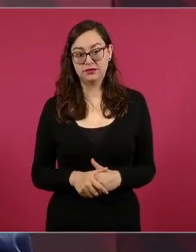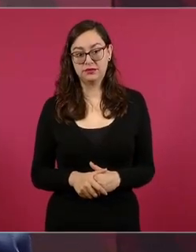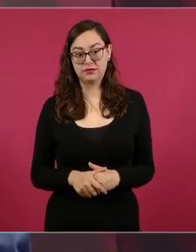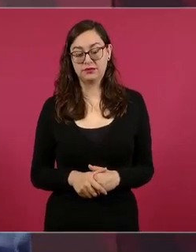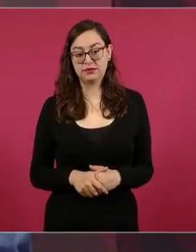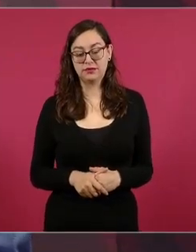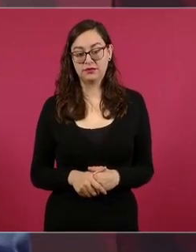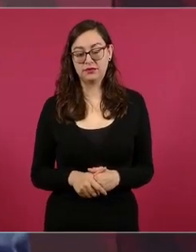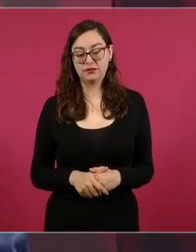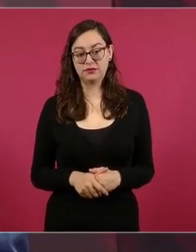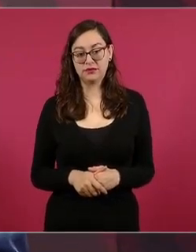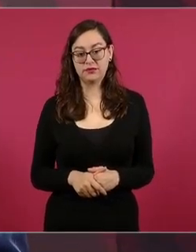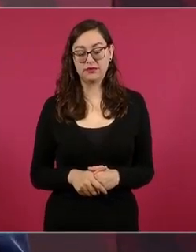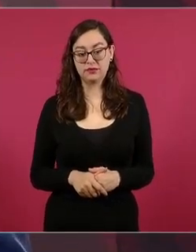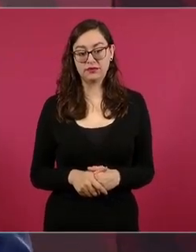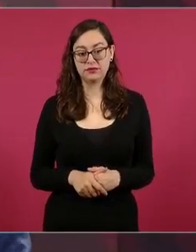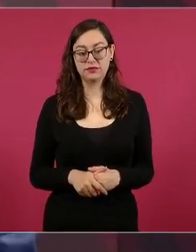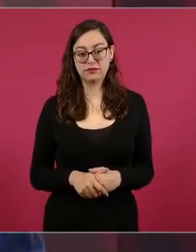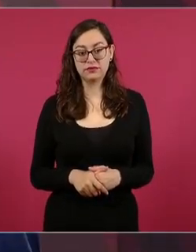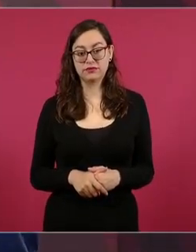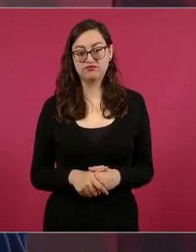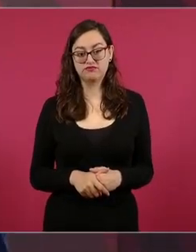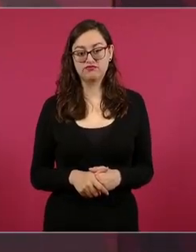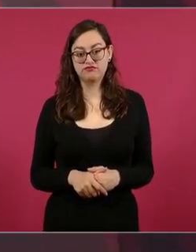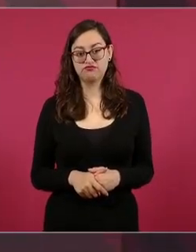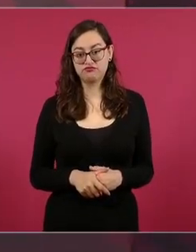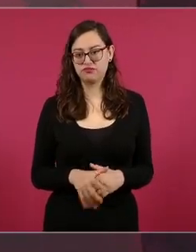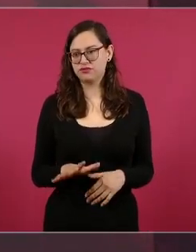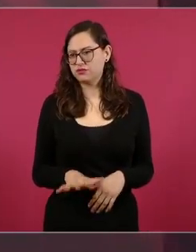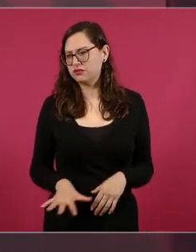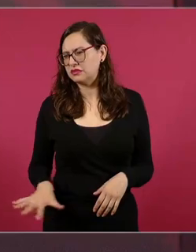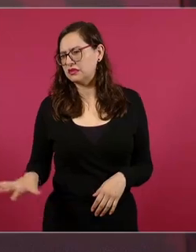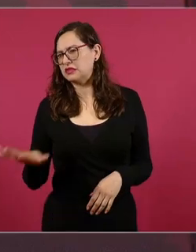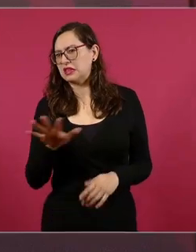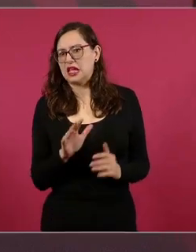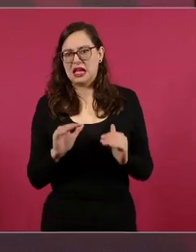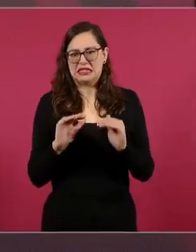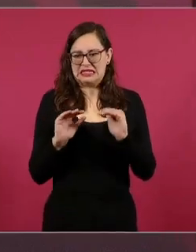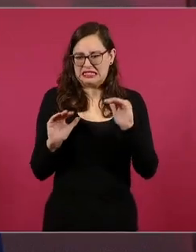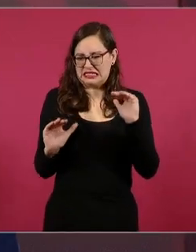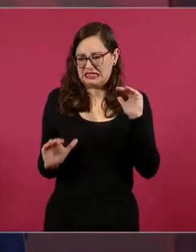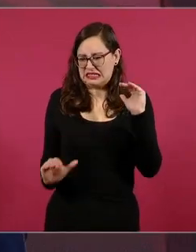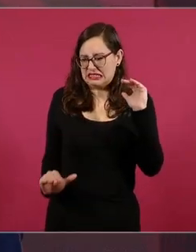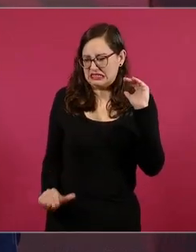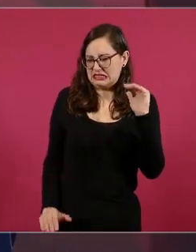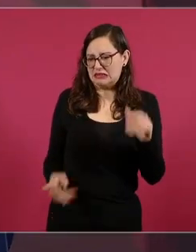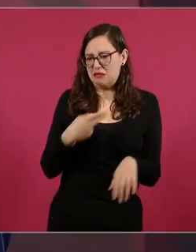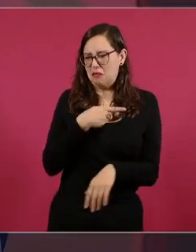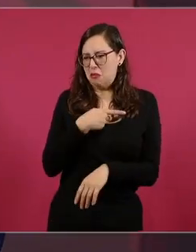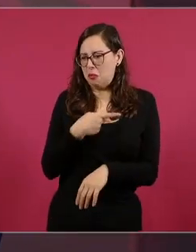Es la causa principal de la desigualdad social, de la desigualdad económica.